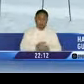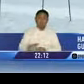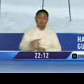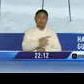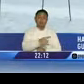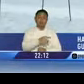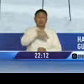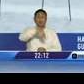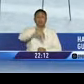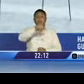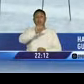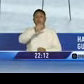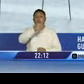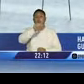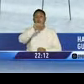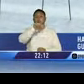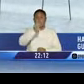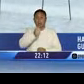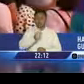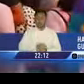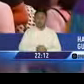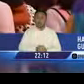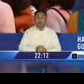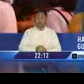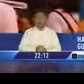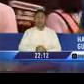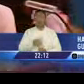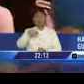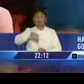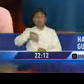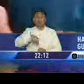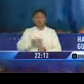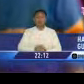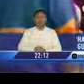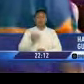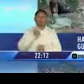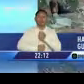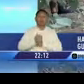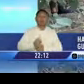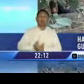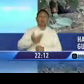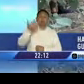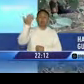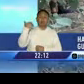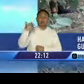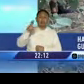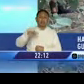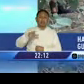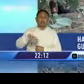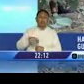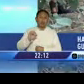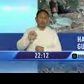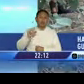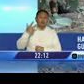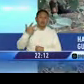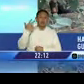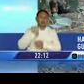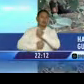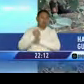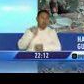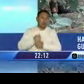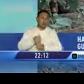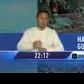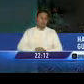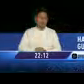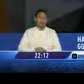del manglar frente al Guasmo Sur habrían sido sepultadas hace 3 meses o 3 años. No se